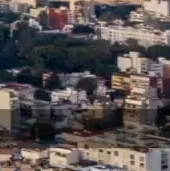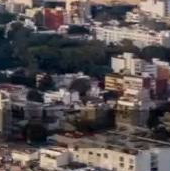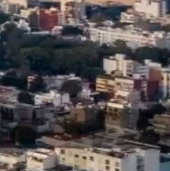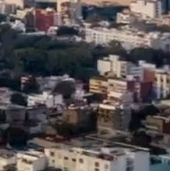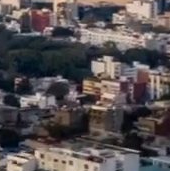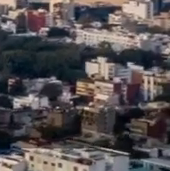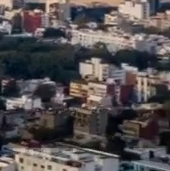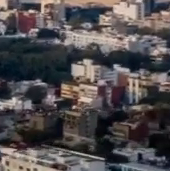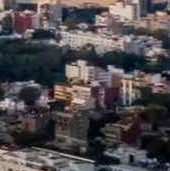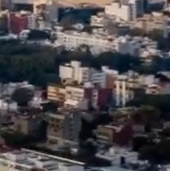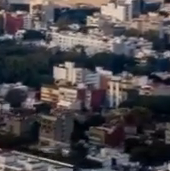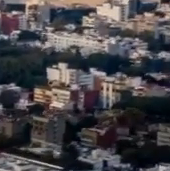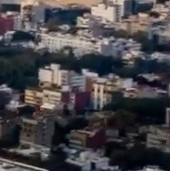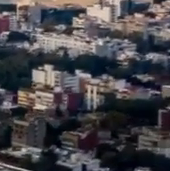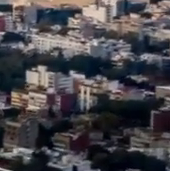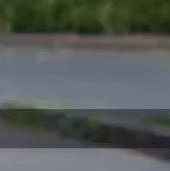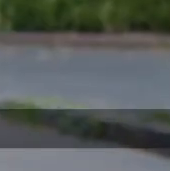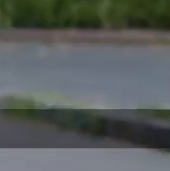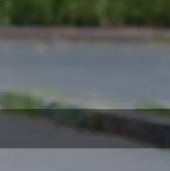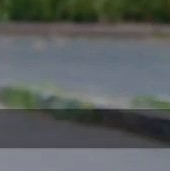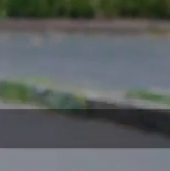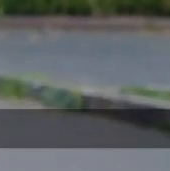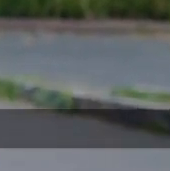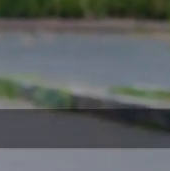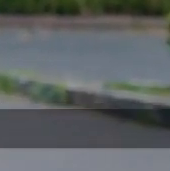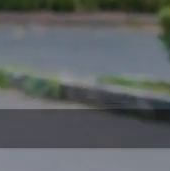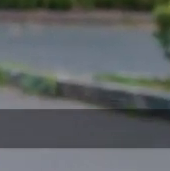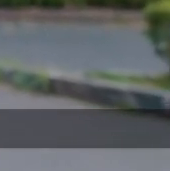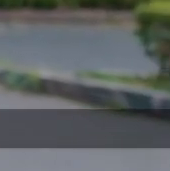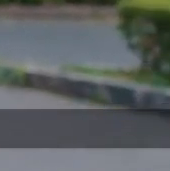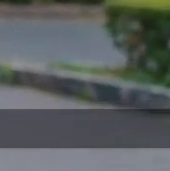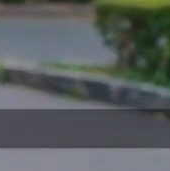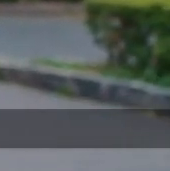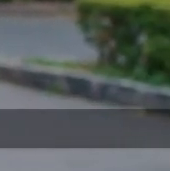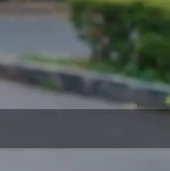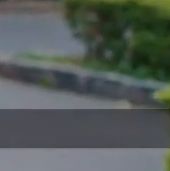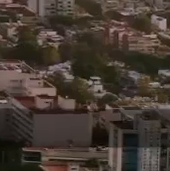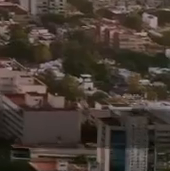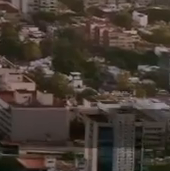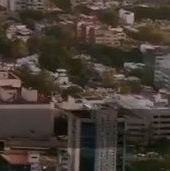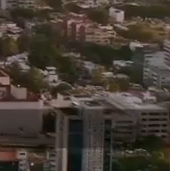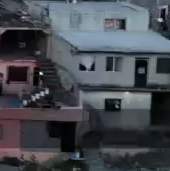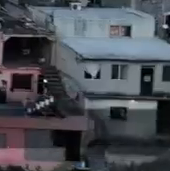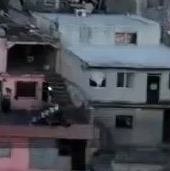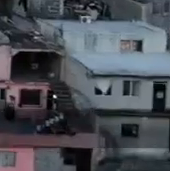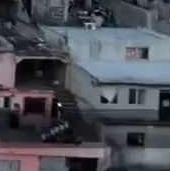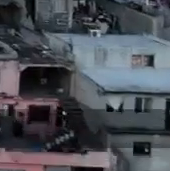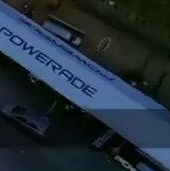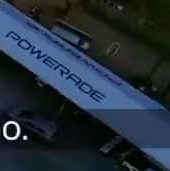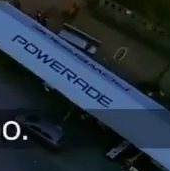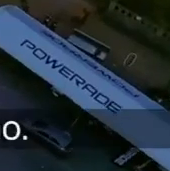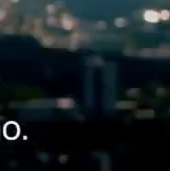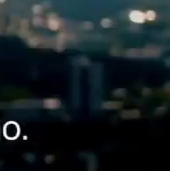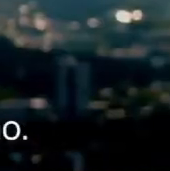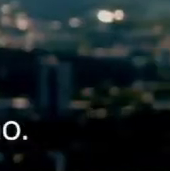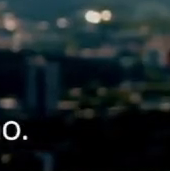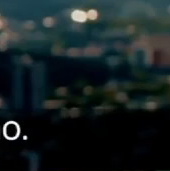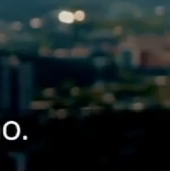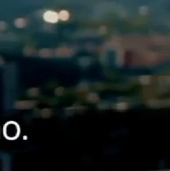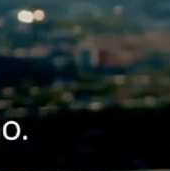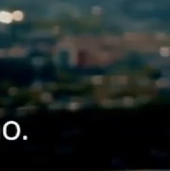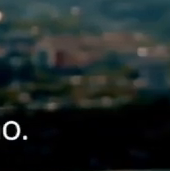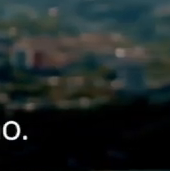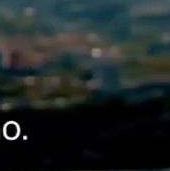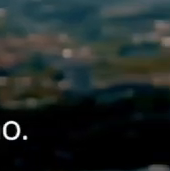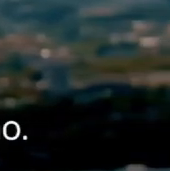gobern y lo logré Durante los últimos 5 años y ahora quiero hacer lo mismo en toda la ciudad de México Santiago tabuada